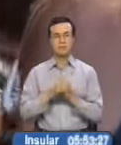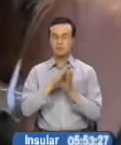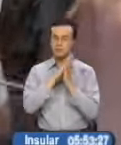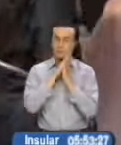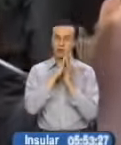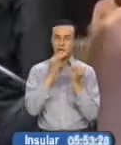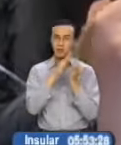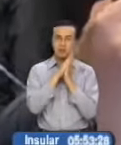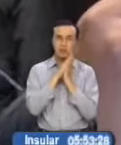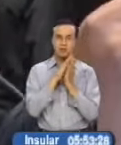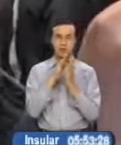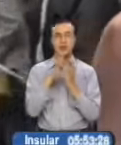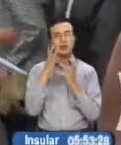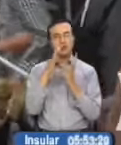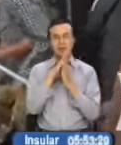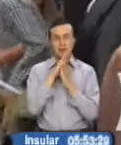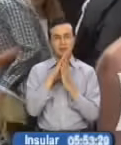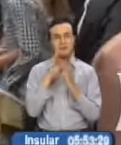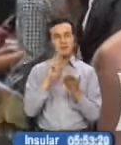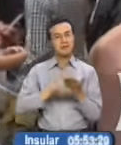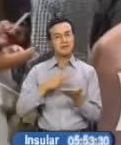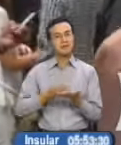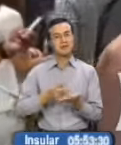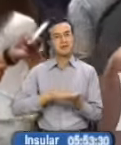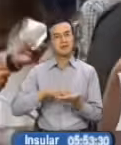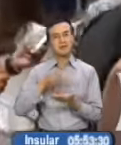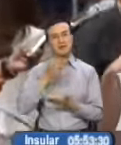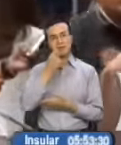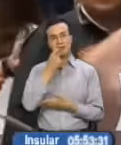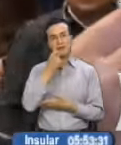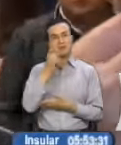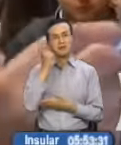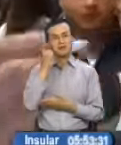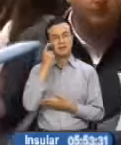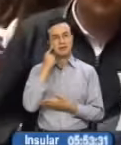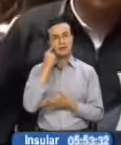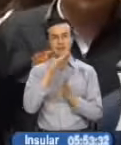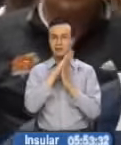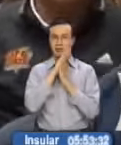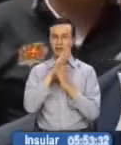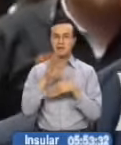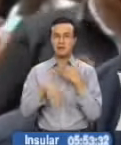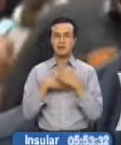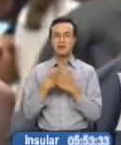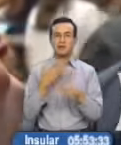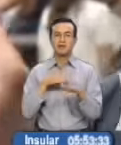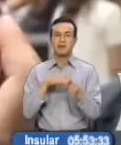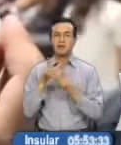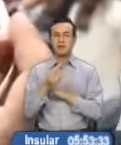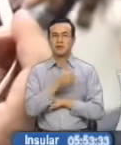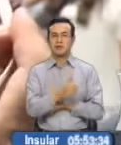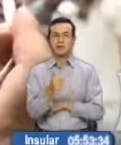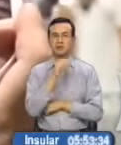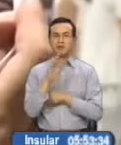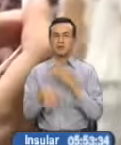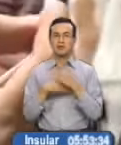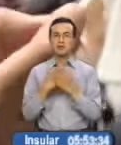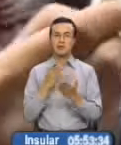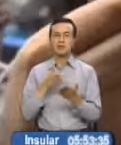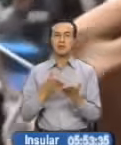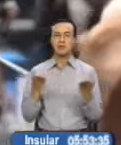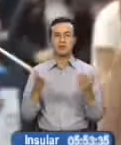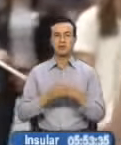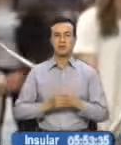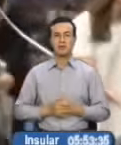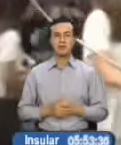día, Franklin? Vamos a hacer todo lo posible y si no, habrá que tomarse algo para poder dormir. ¿Cómo hemos recibido el respaldo de la gente, los que han podido llegar a Medellín?